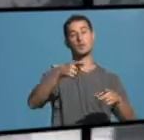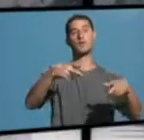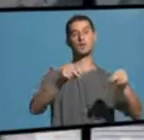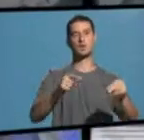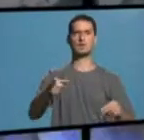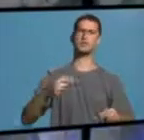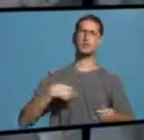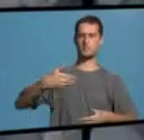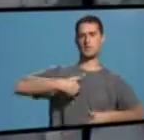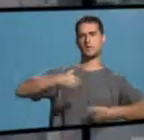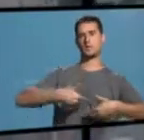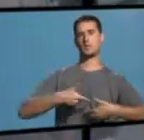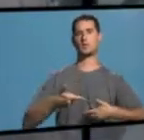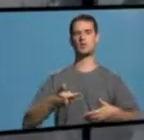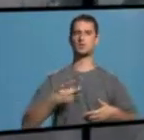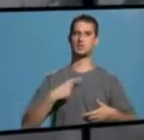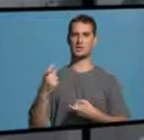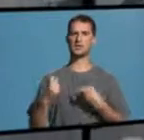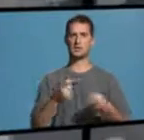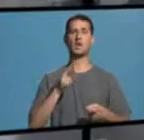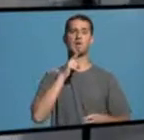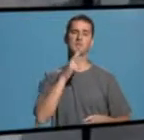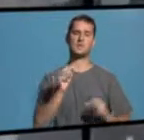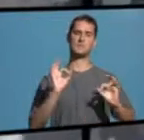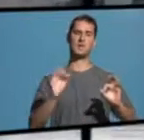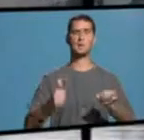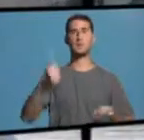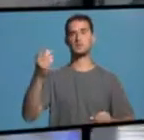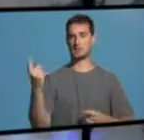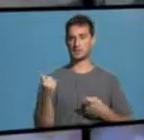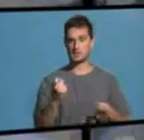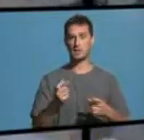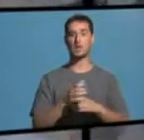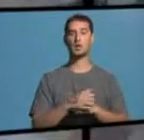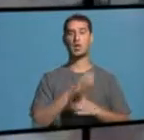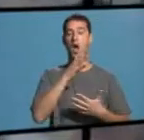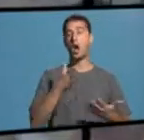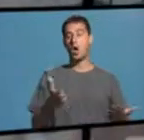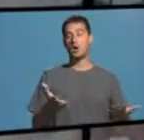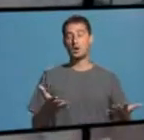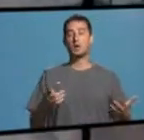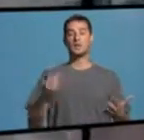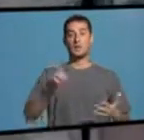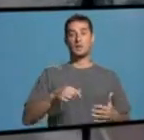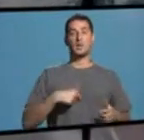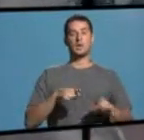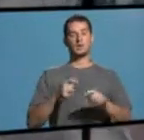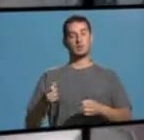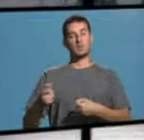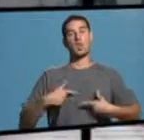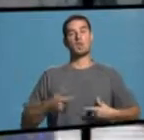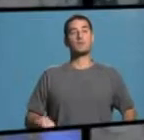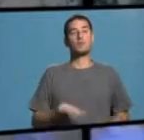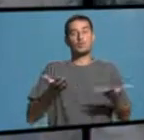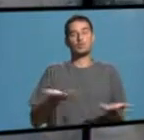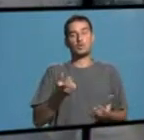moi necesaria en todo o medio rural, pero en Castroverde tamén moi especial. E é unha obra que que dá, bueno, tamén un impulso a todo,